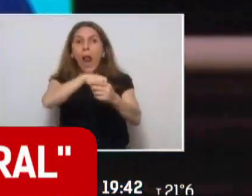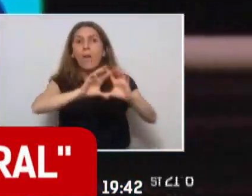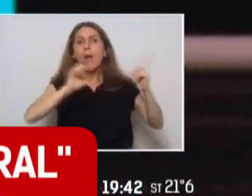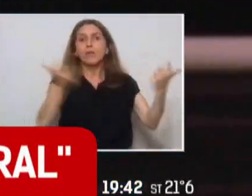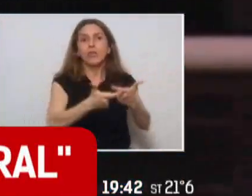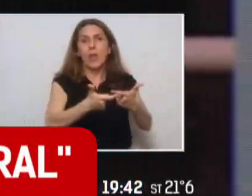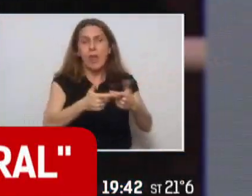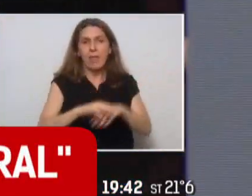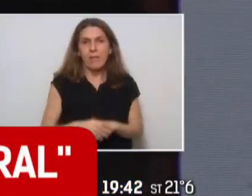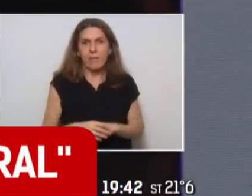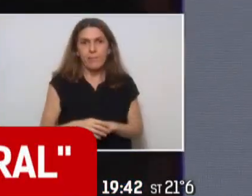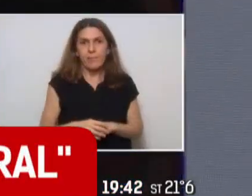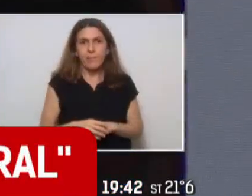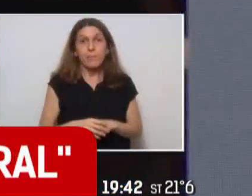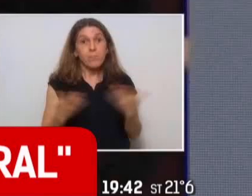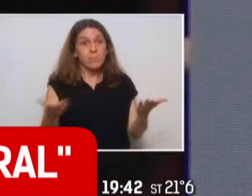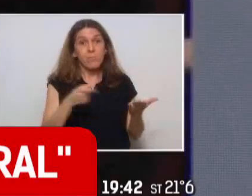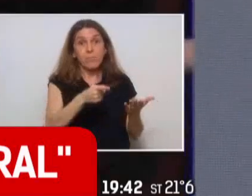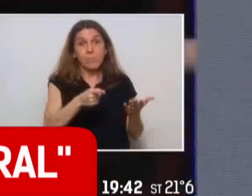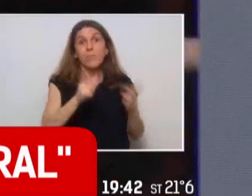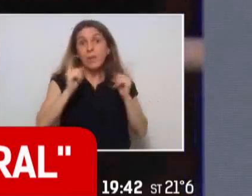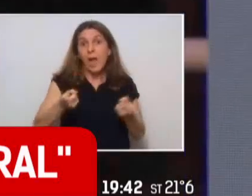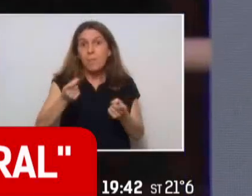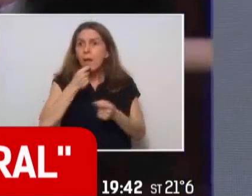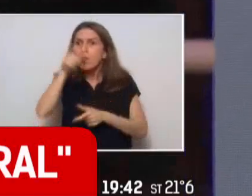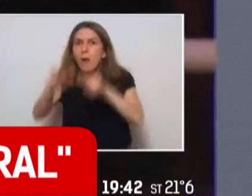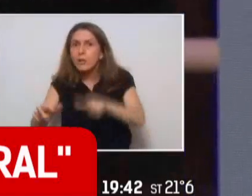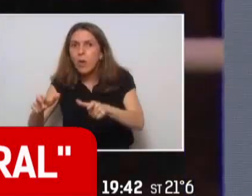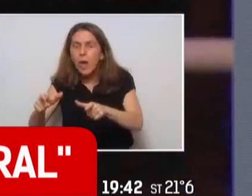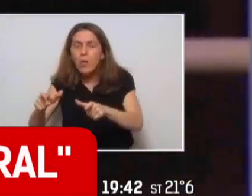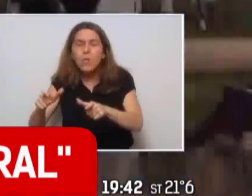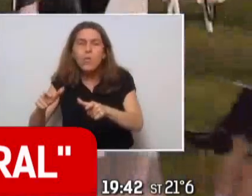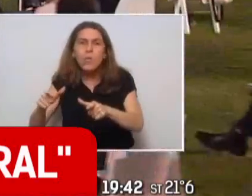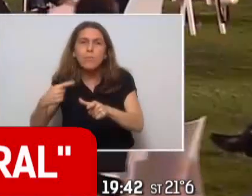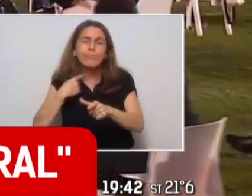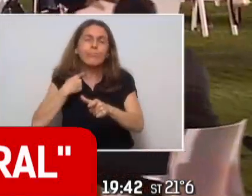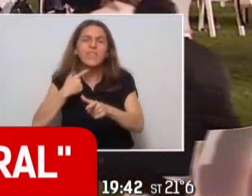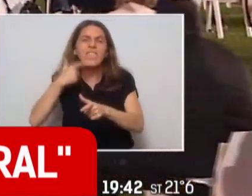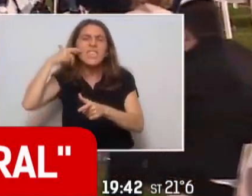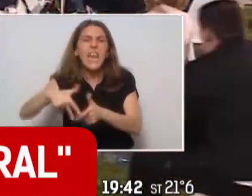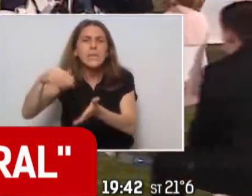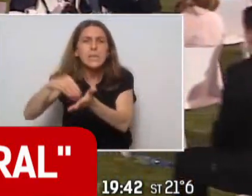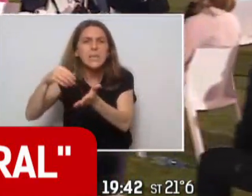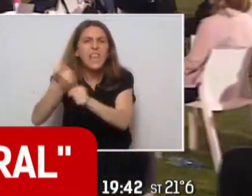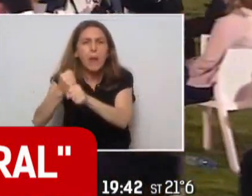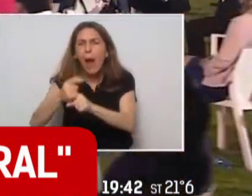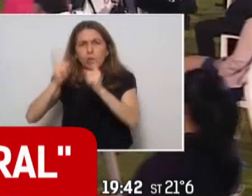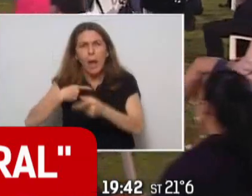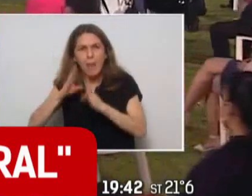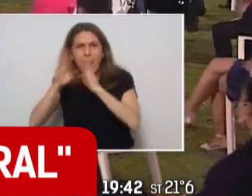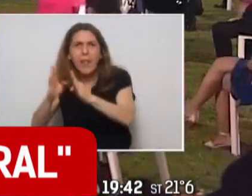social. Y estamos al lado del que se quedó sin trabajo. Y estamos al lado también del empresario